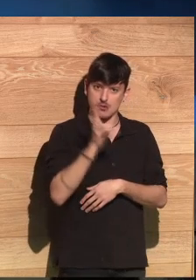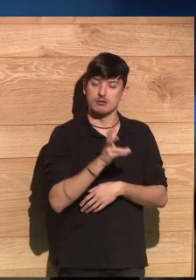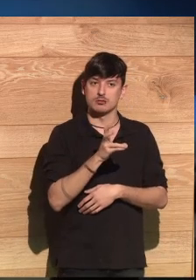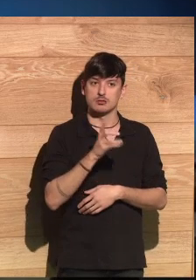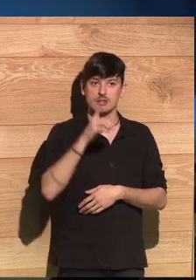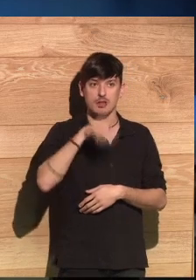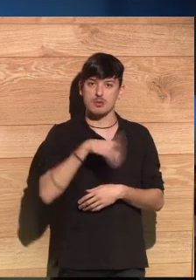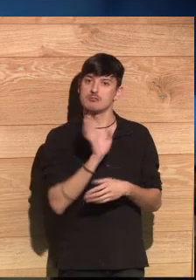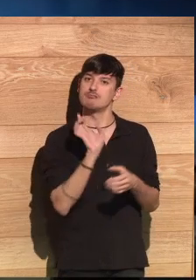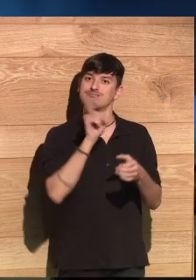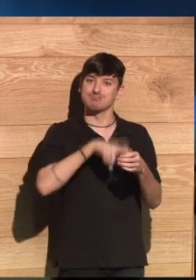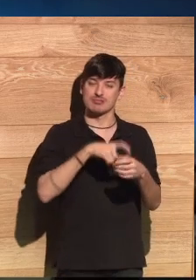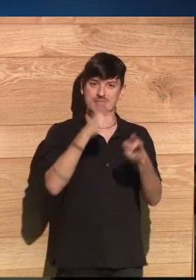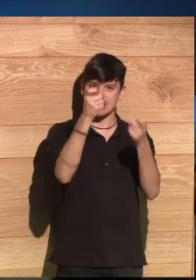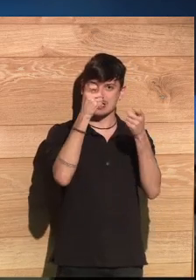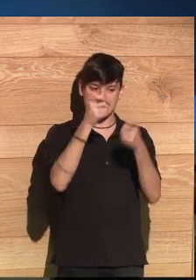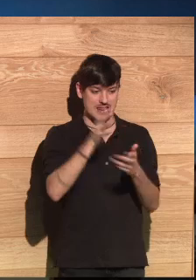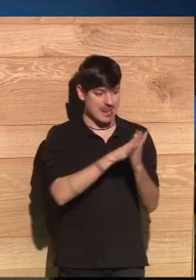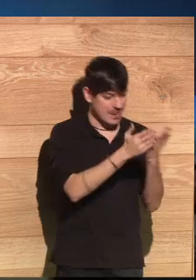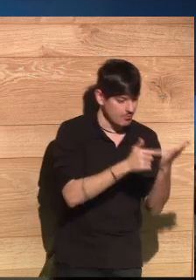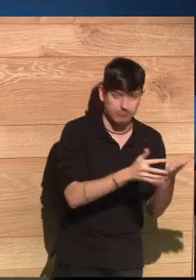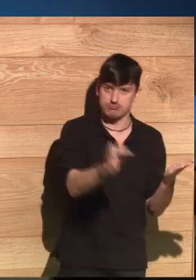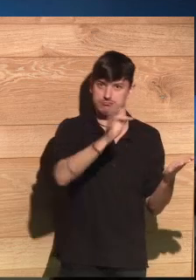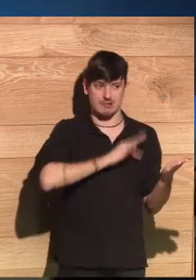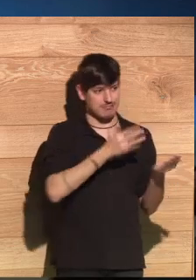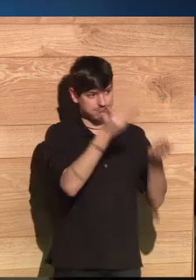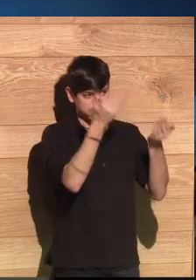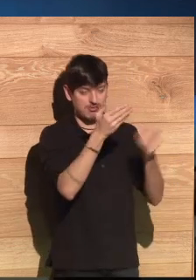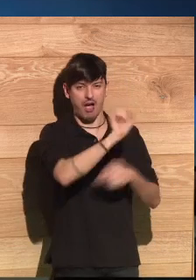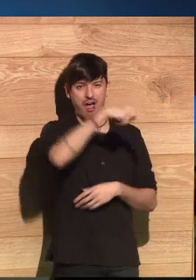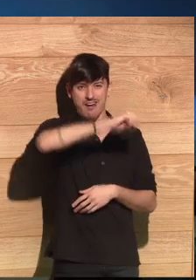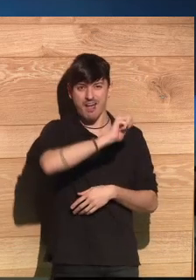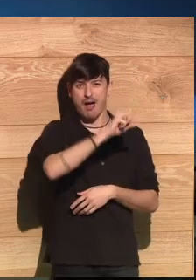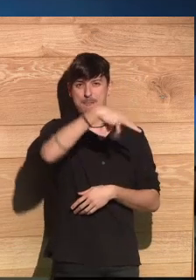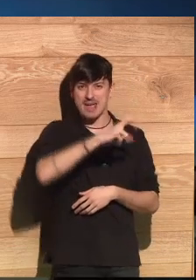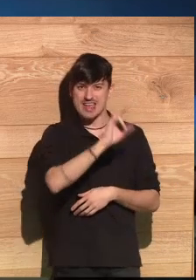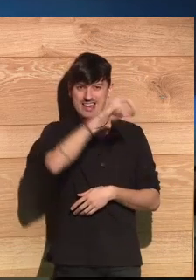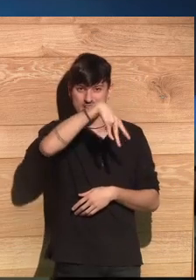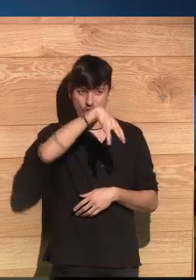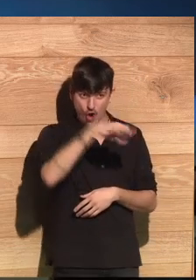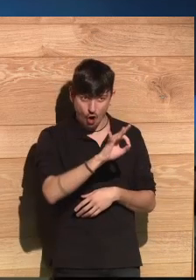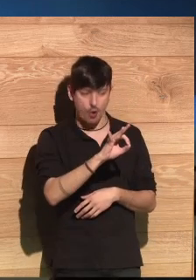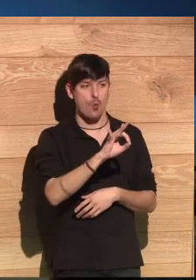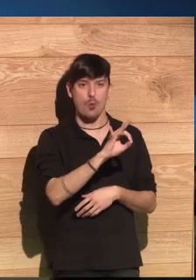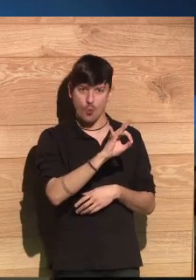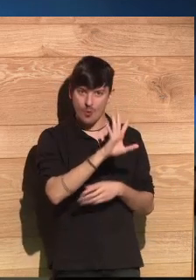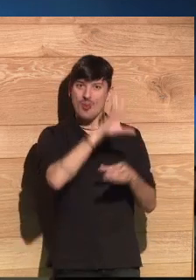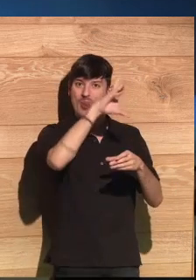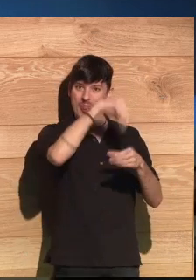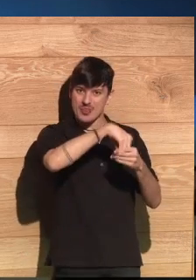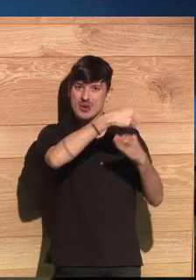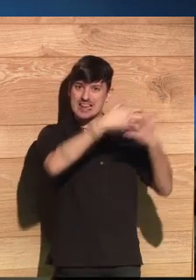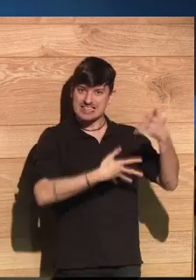el libro, por el premio y por tener a Ana Merino en la nómina de las novelistas españolas,